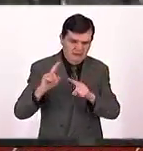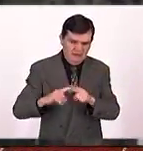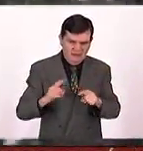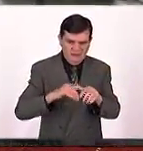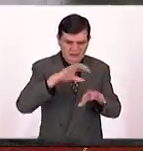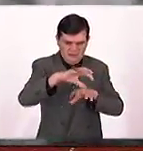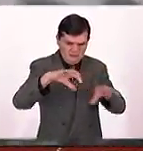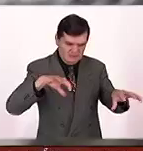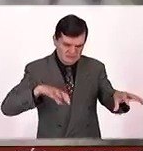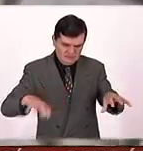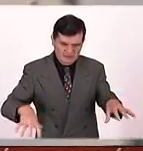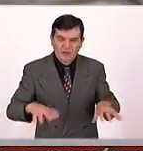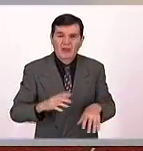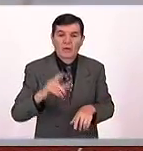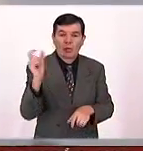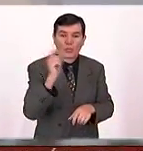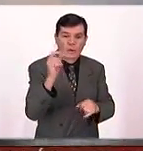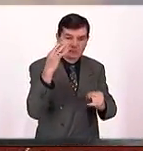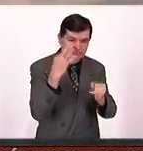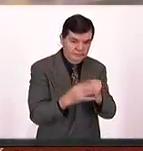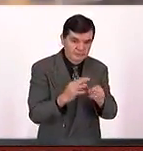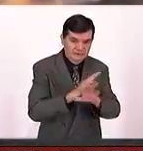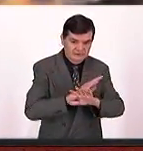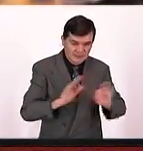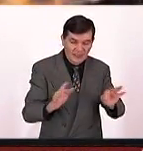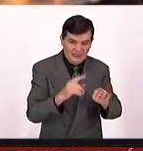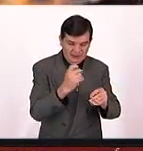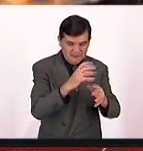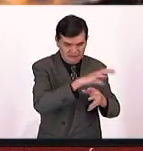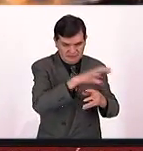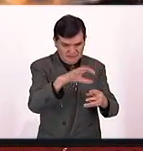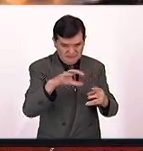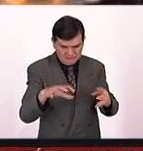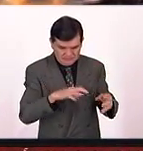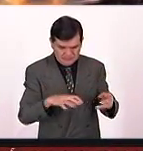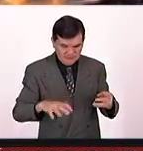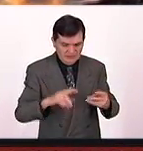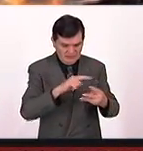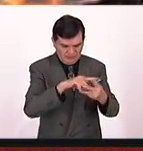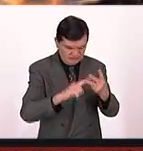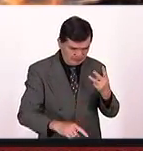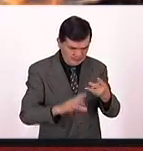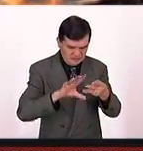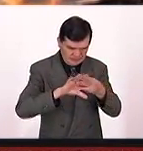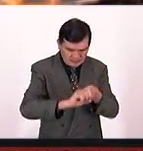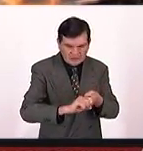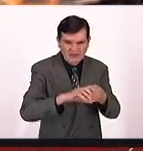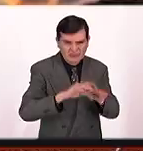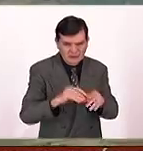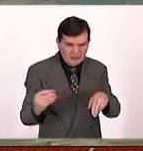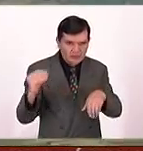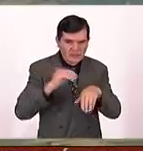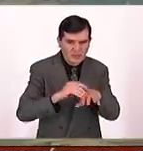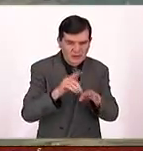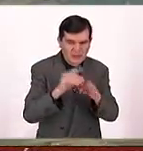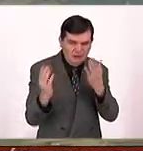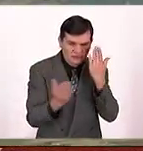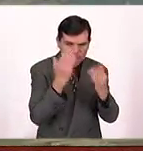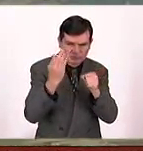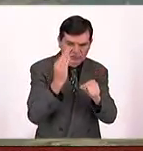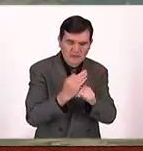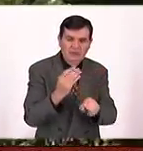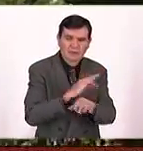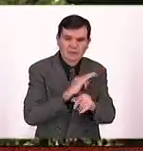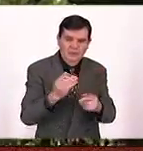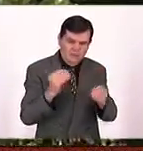de ecosistemas. Ya una vez transitado por esta parte, se le dan elementos enfocados a que el estudiante sea